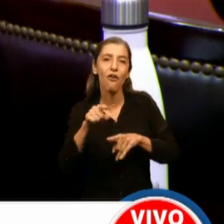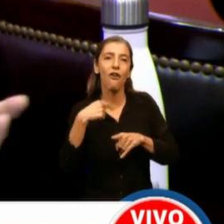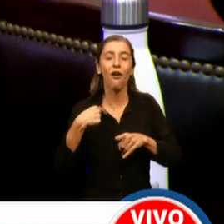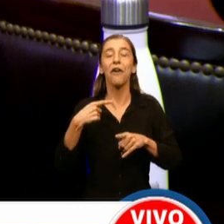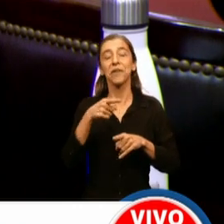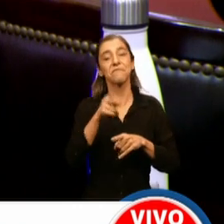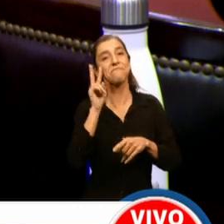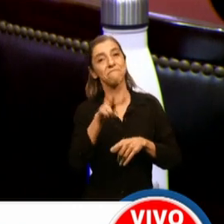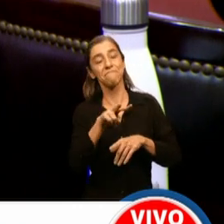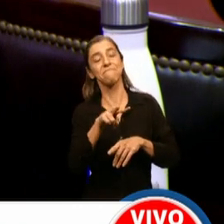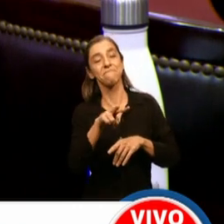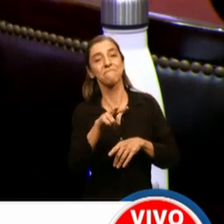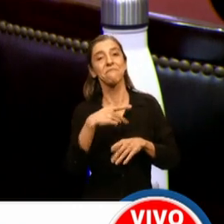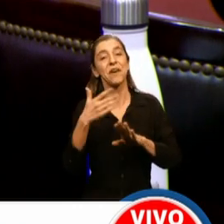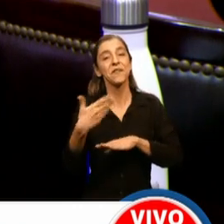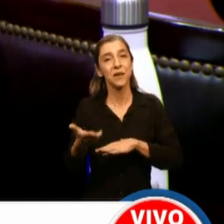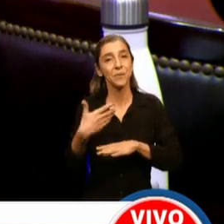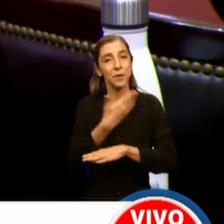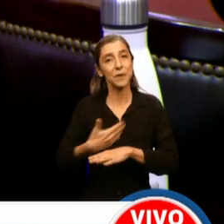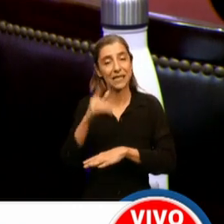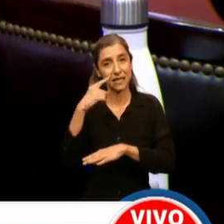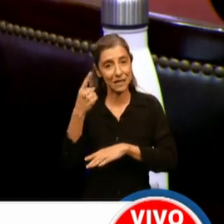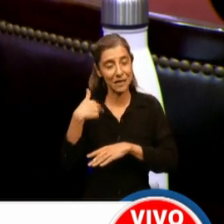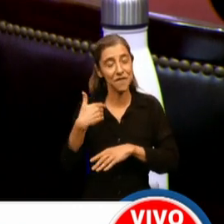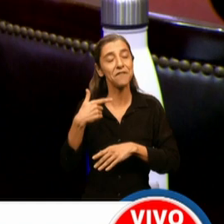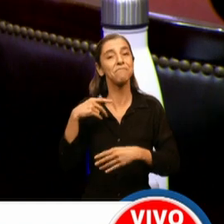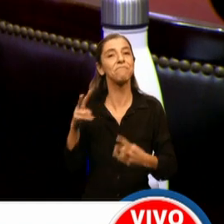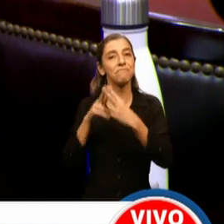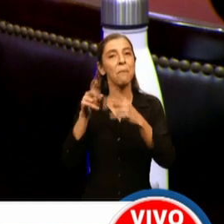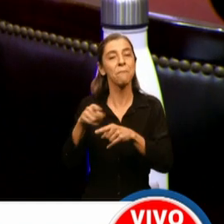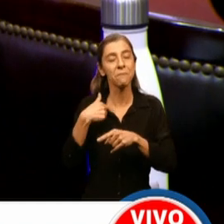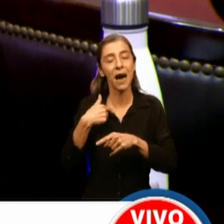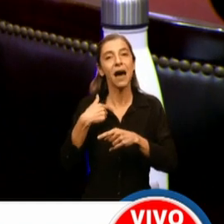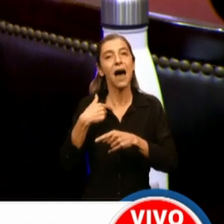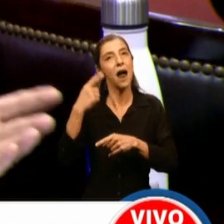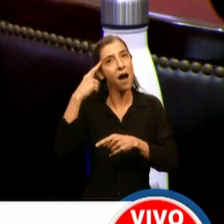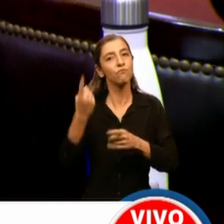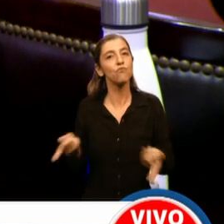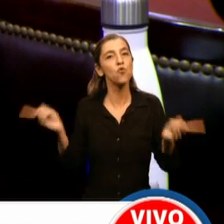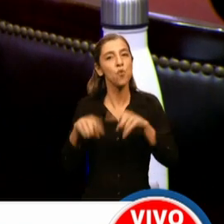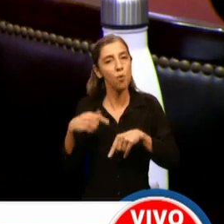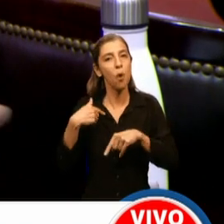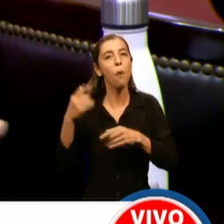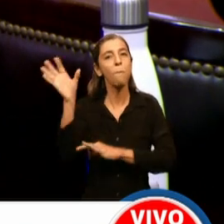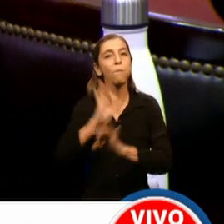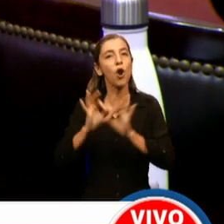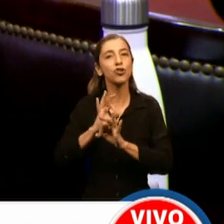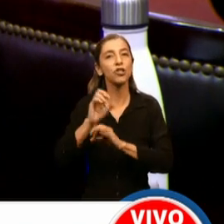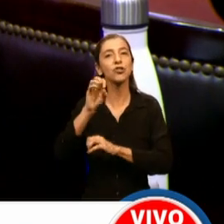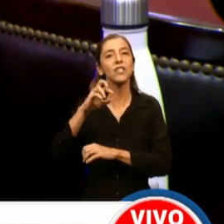para relanzar el proyecto pampa azul un proyecto que